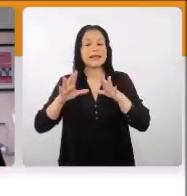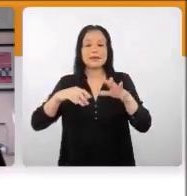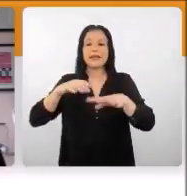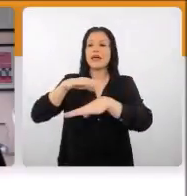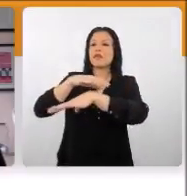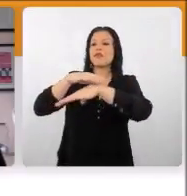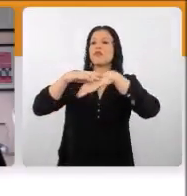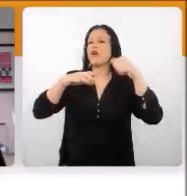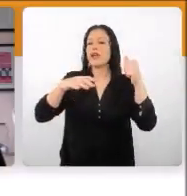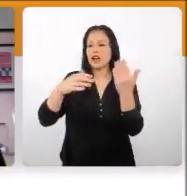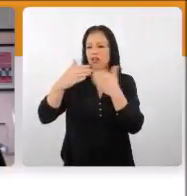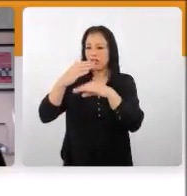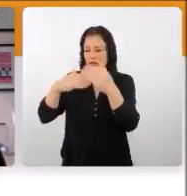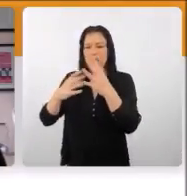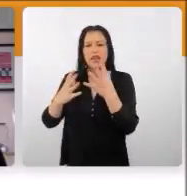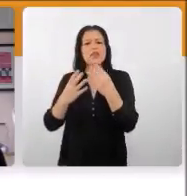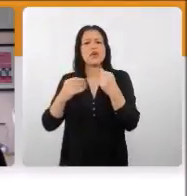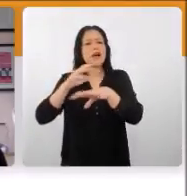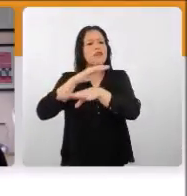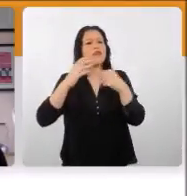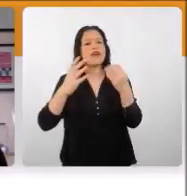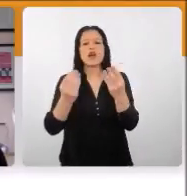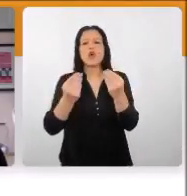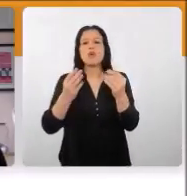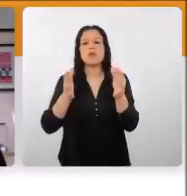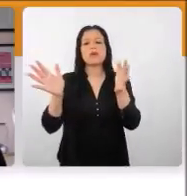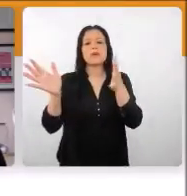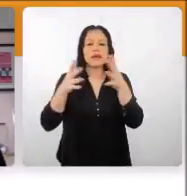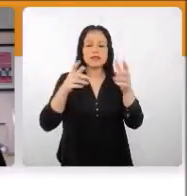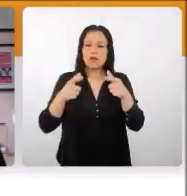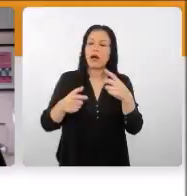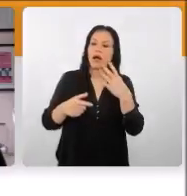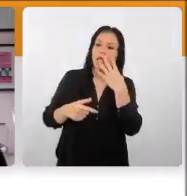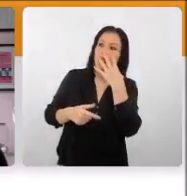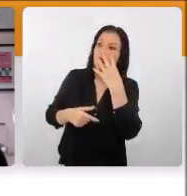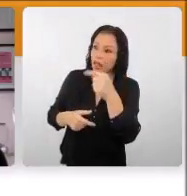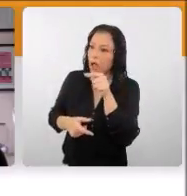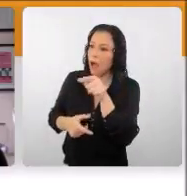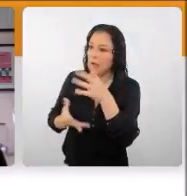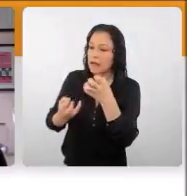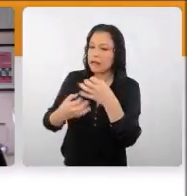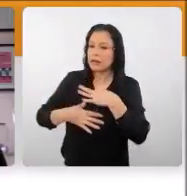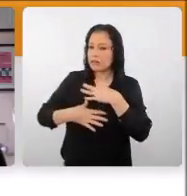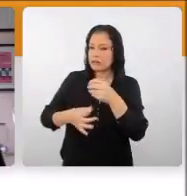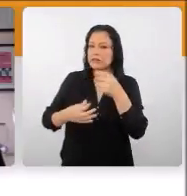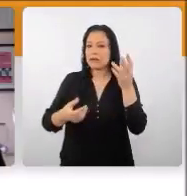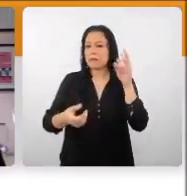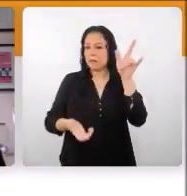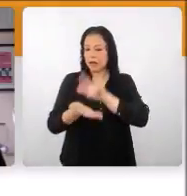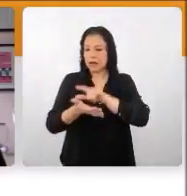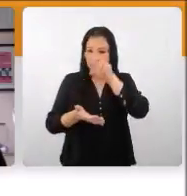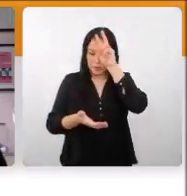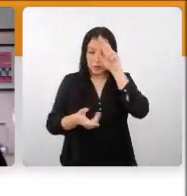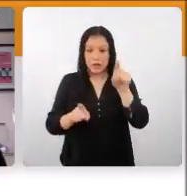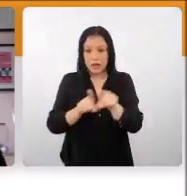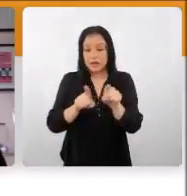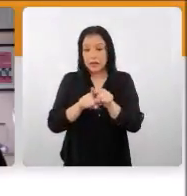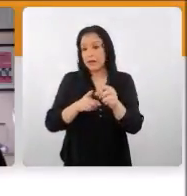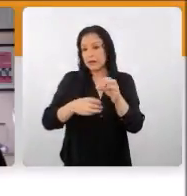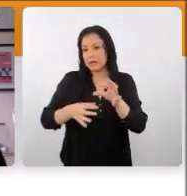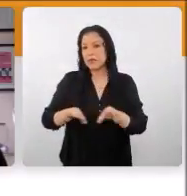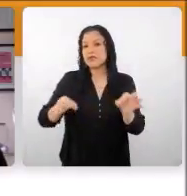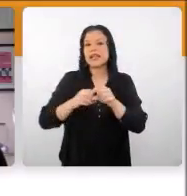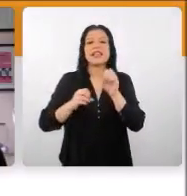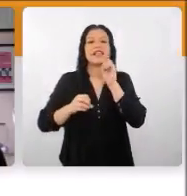al aire libre, con bastante ventilación. Eso va a calar mucho en ese turista. También es interesante mencionar lo que se puede y lo que no se